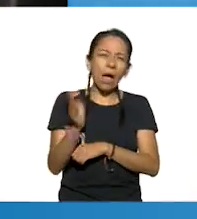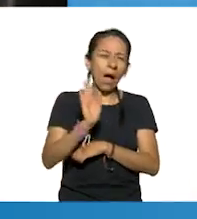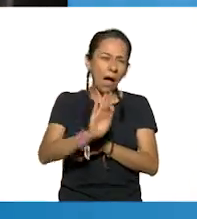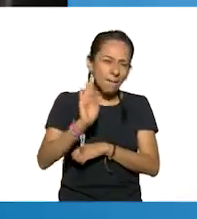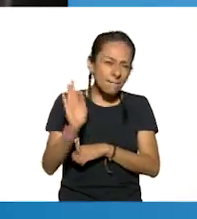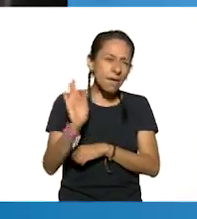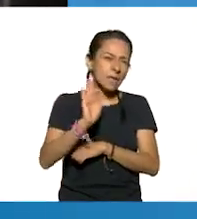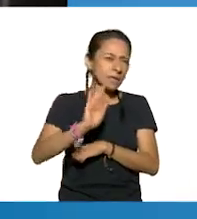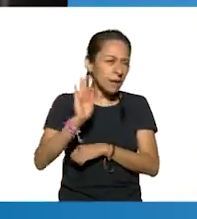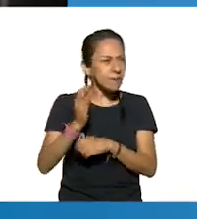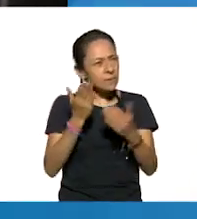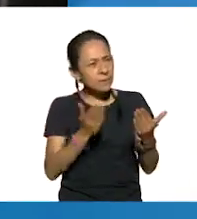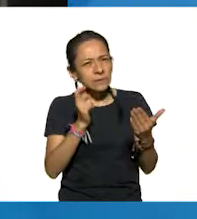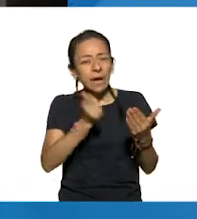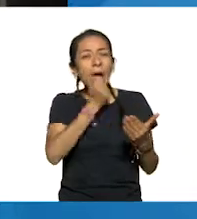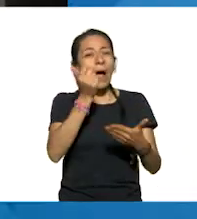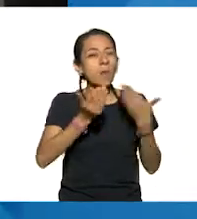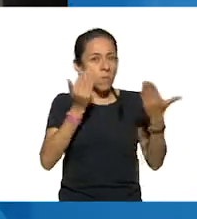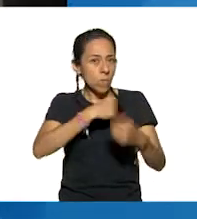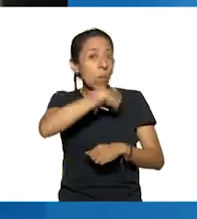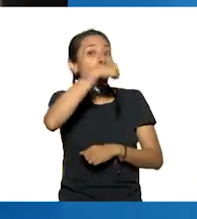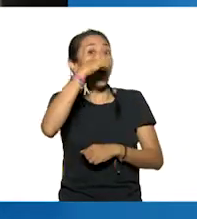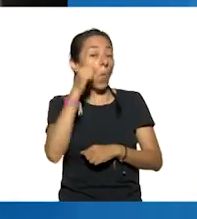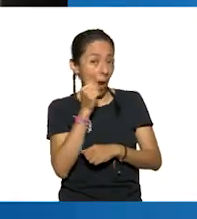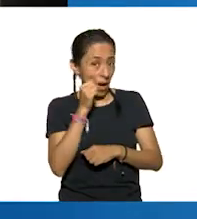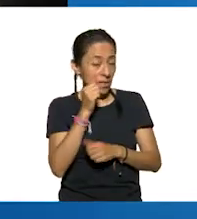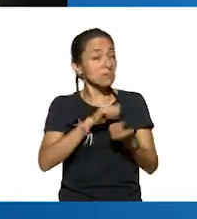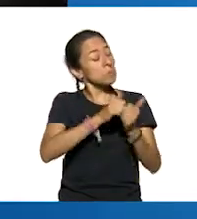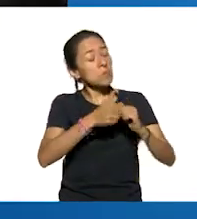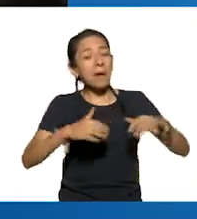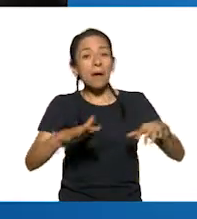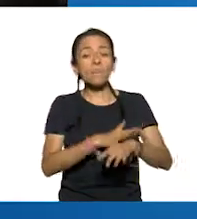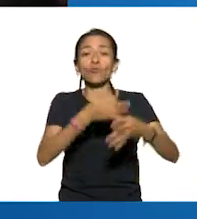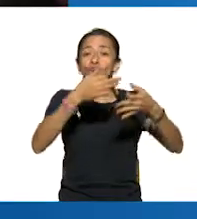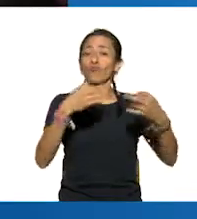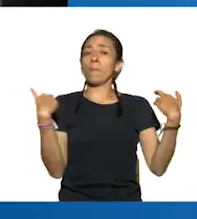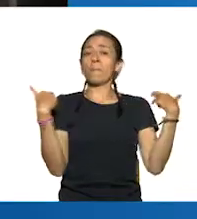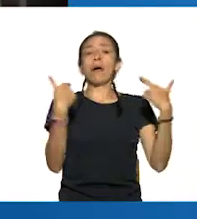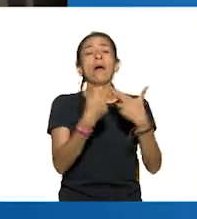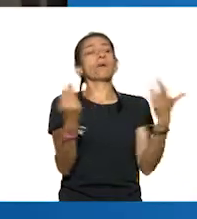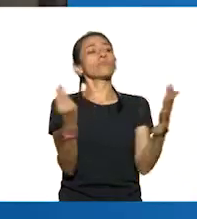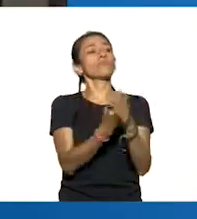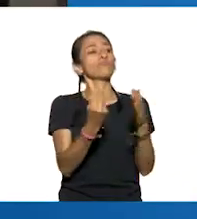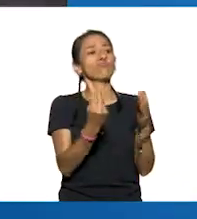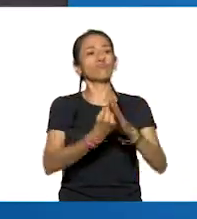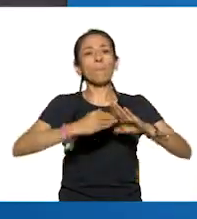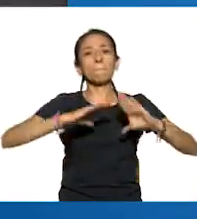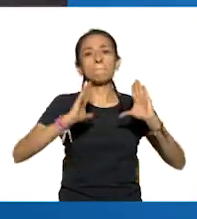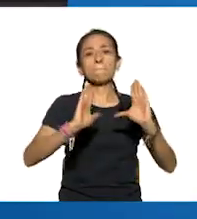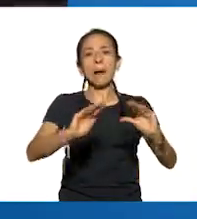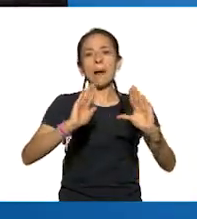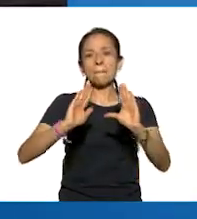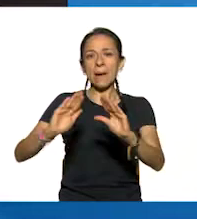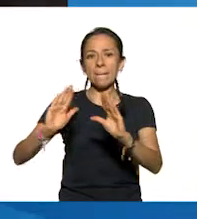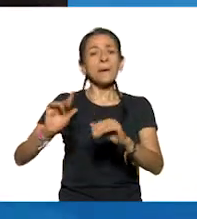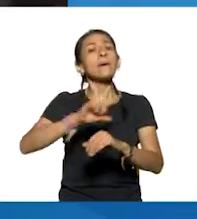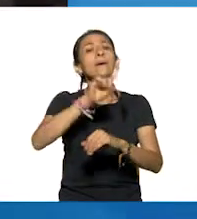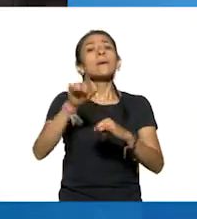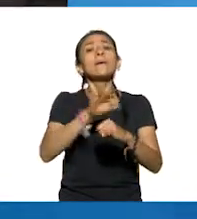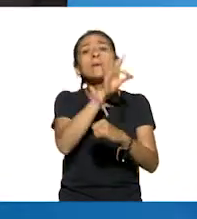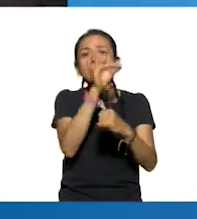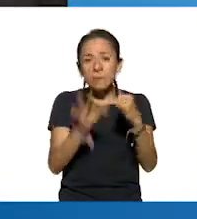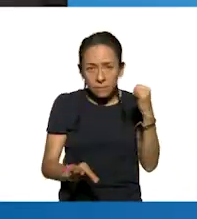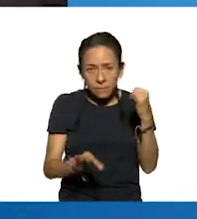Juárez de alumno pasó a catedrático y finalmente, un